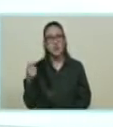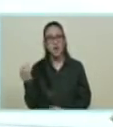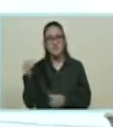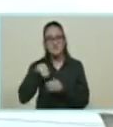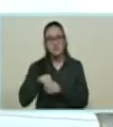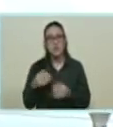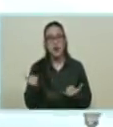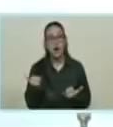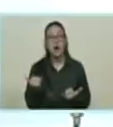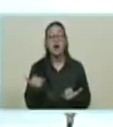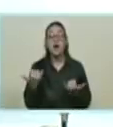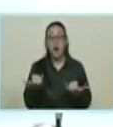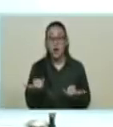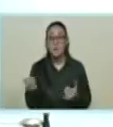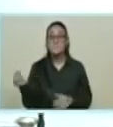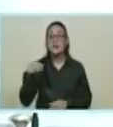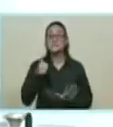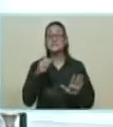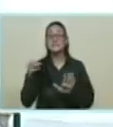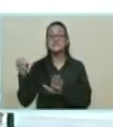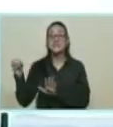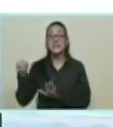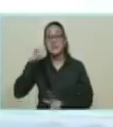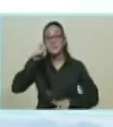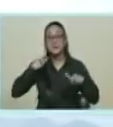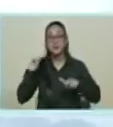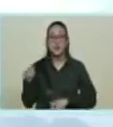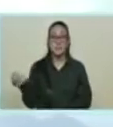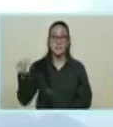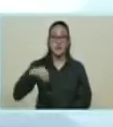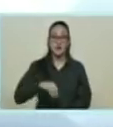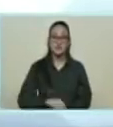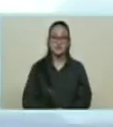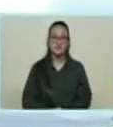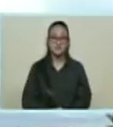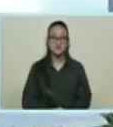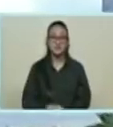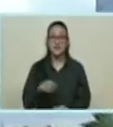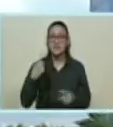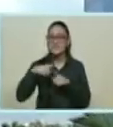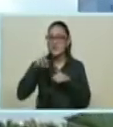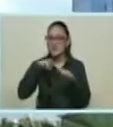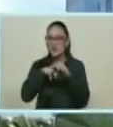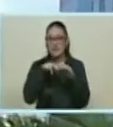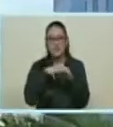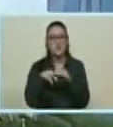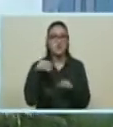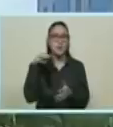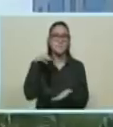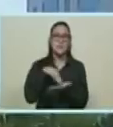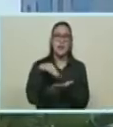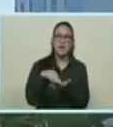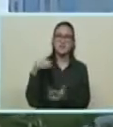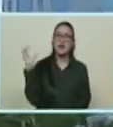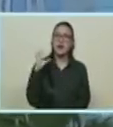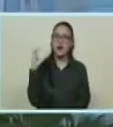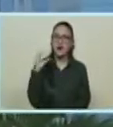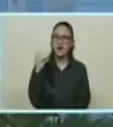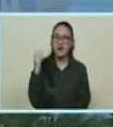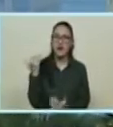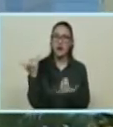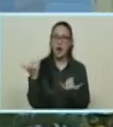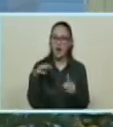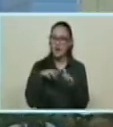hoy 600 nuevas familias, 300 presidentes que vienen de distintos refugios, de Miranda, de Caracas, refugios que